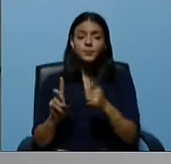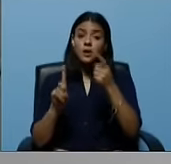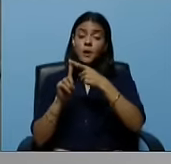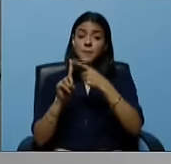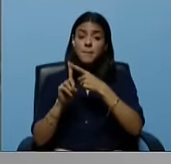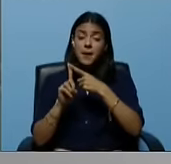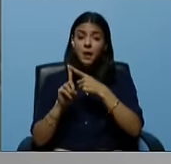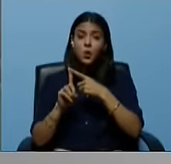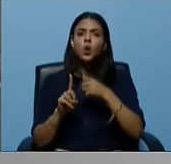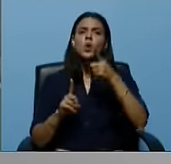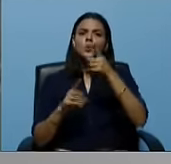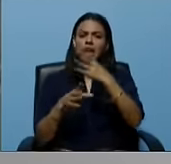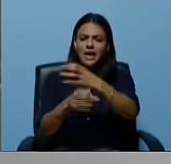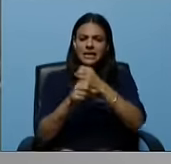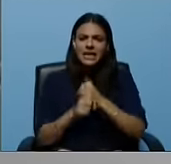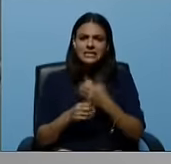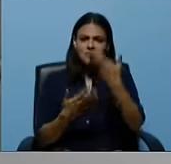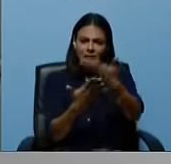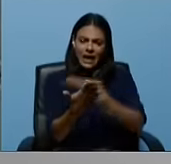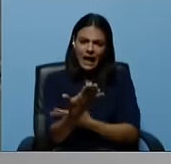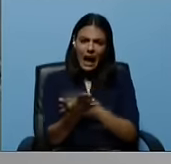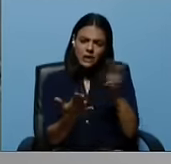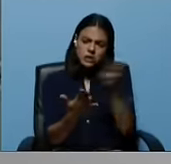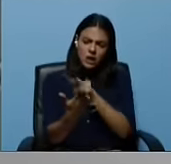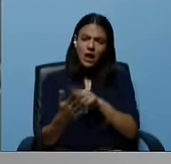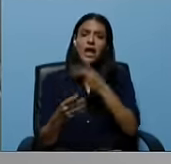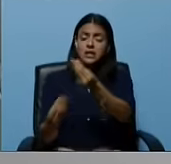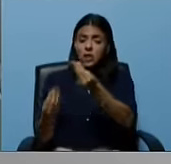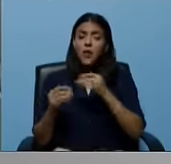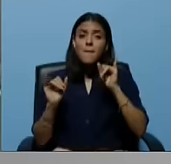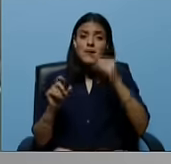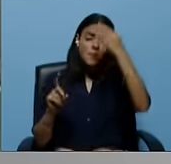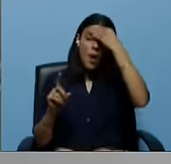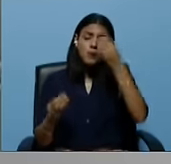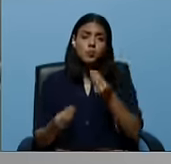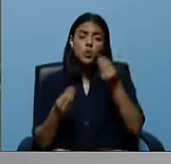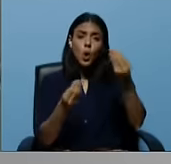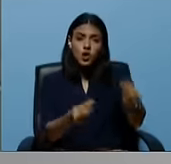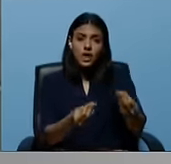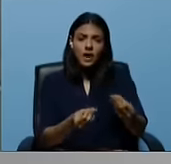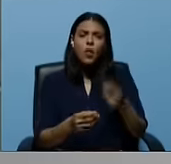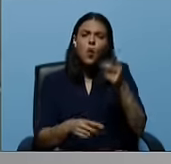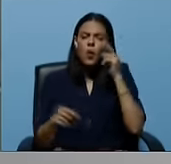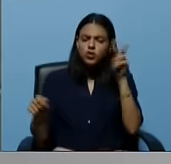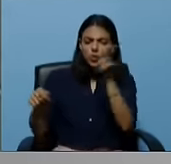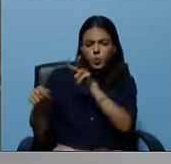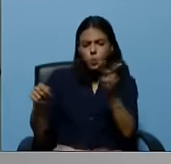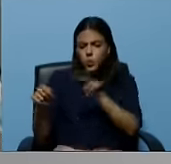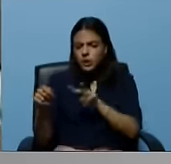momento de usted recibir esta carta que usted señala recibió de mano de González Urrutia, al momento de analizarla,